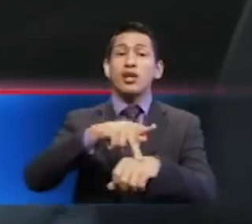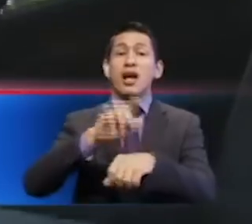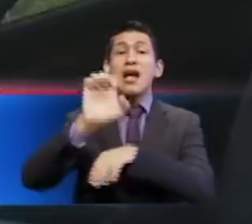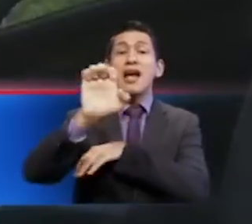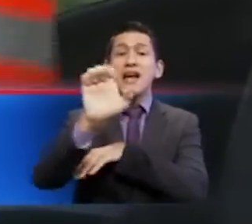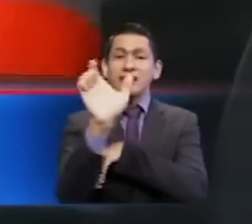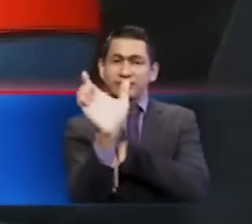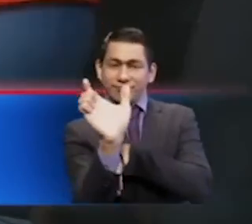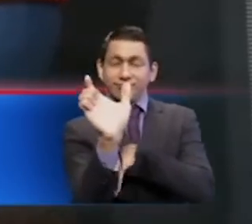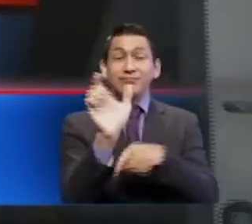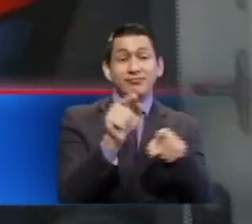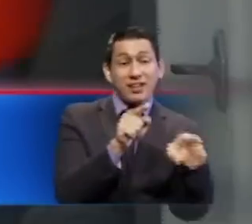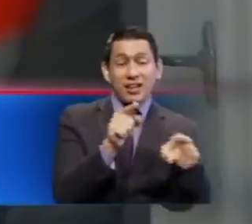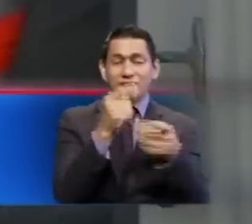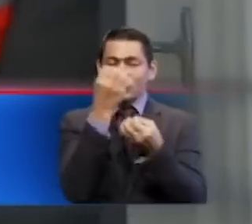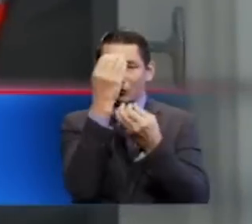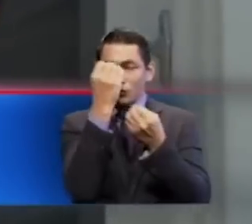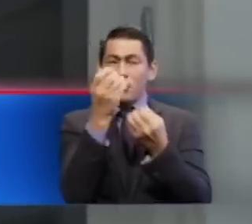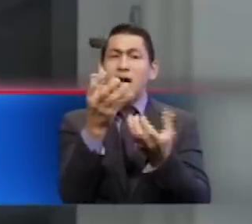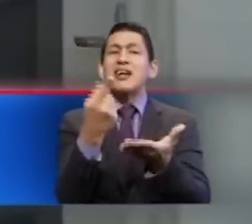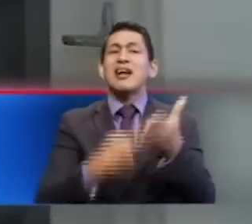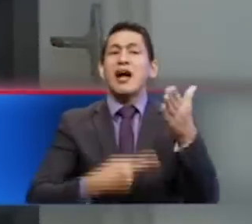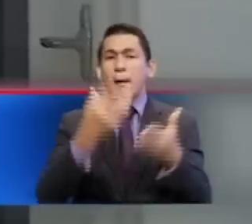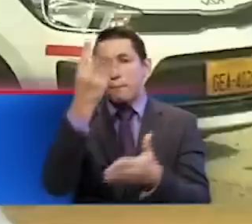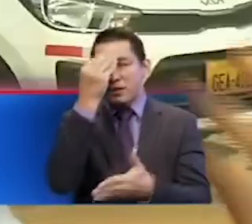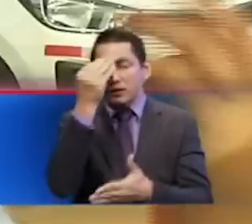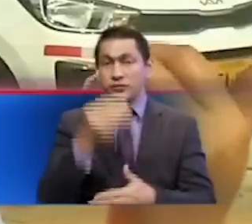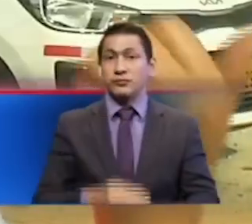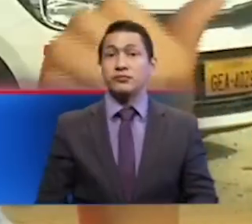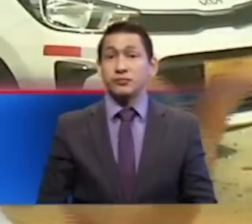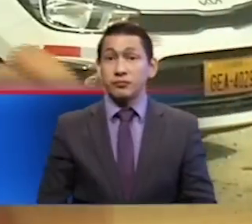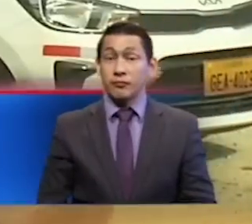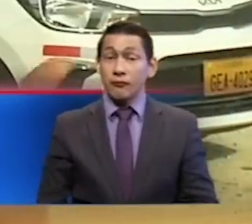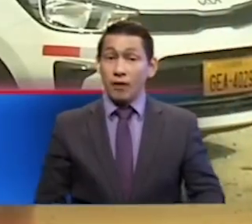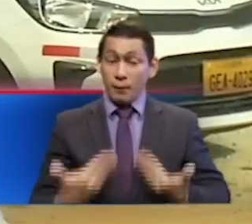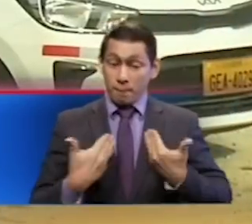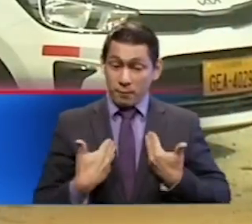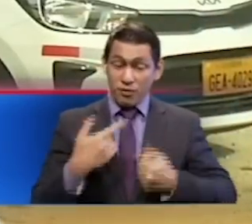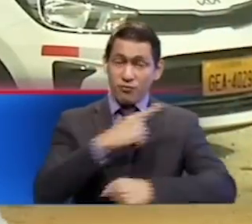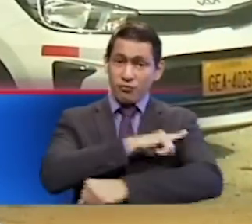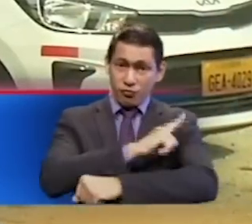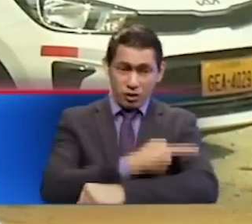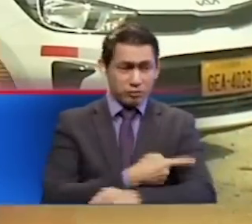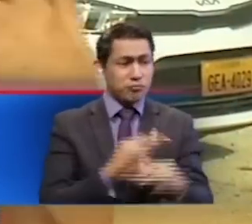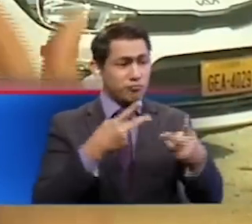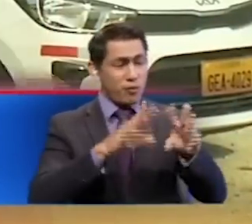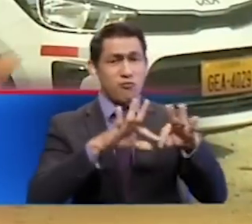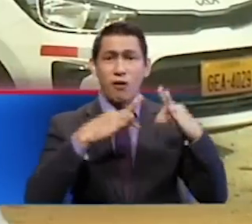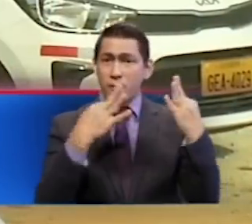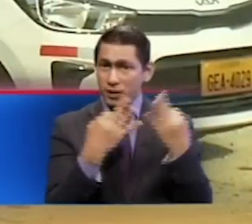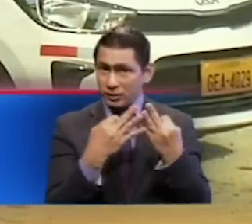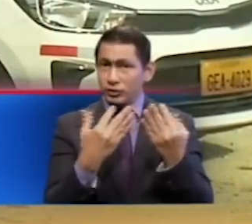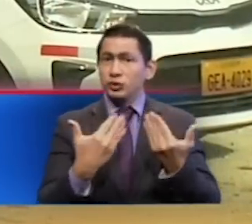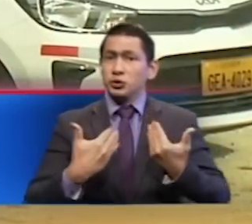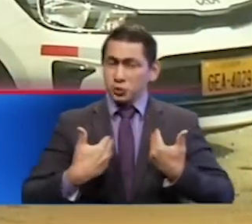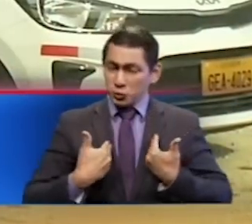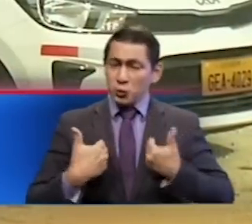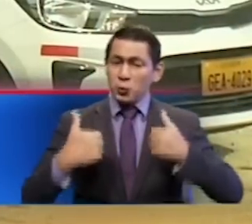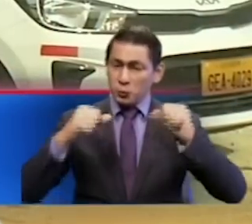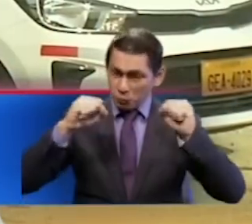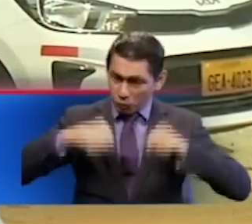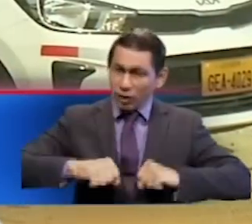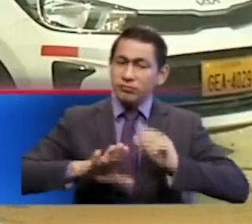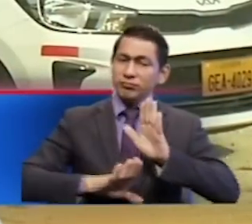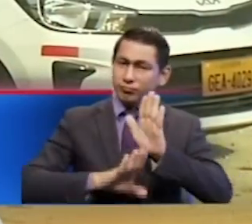quienes demuestran lo aprendido. Sí, esto me ha dado mucha fuerza a mi familia, me ha ayudado bastante, me ha dado bastante oportunidad para poder